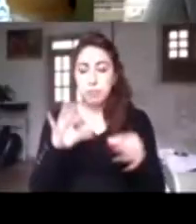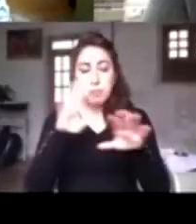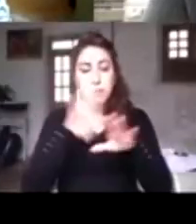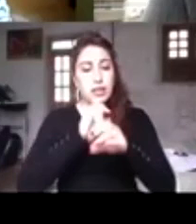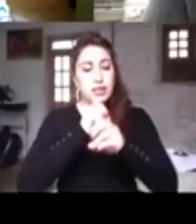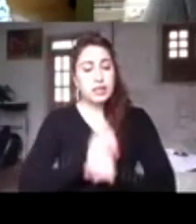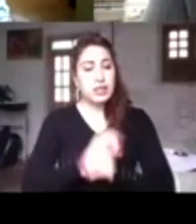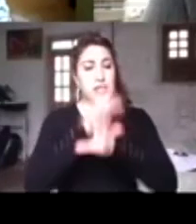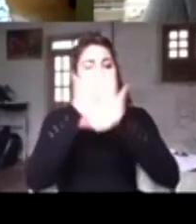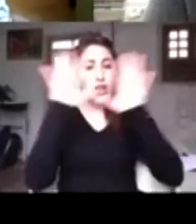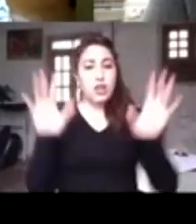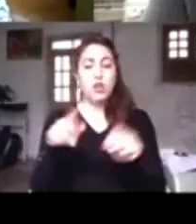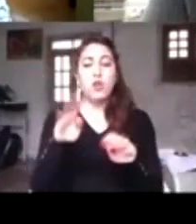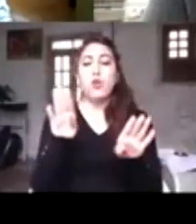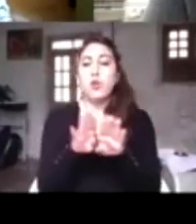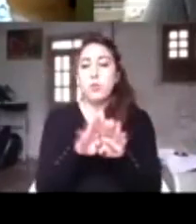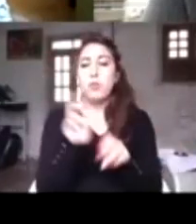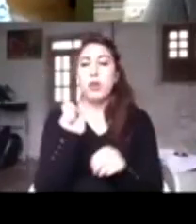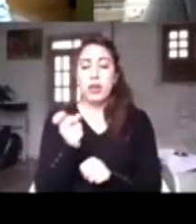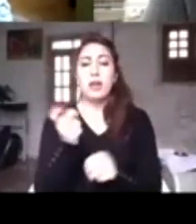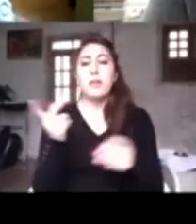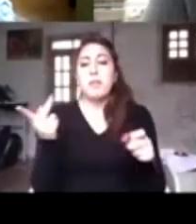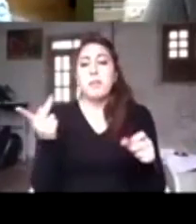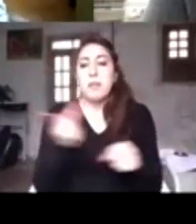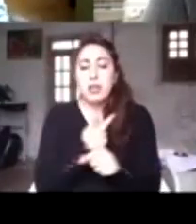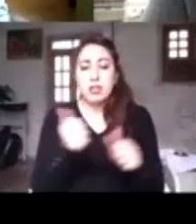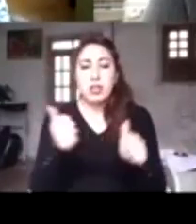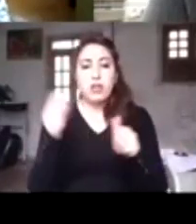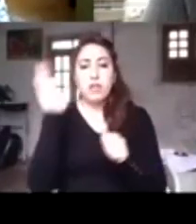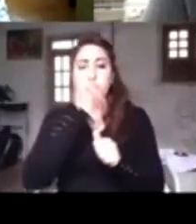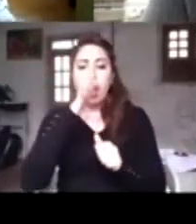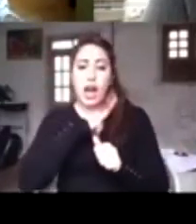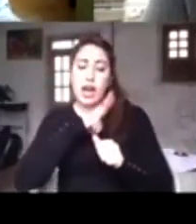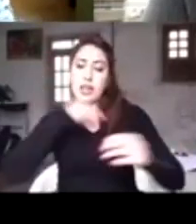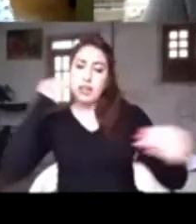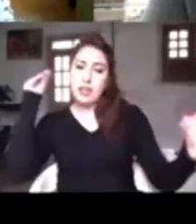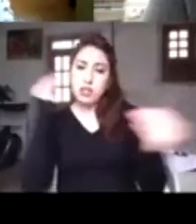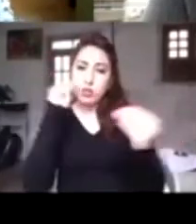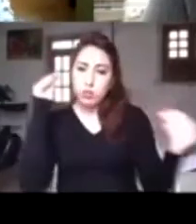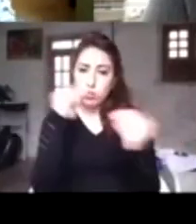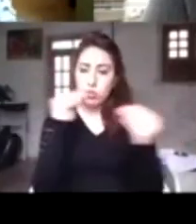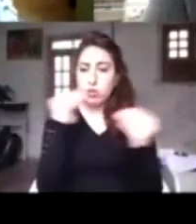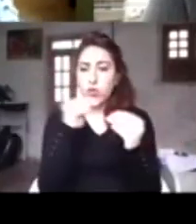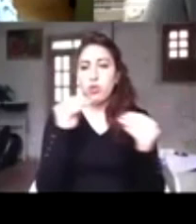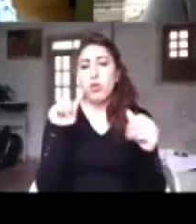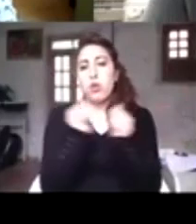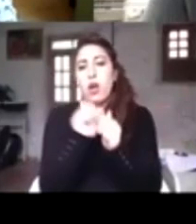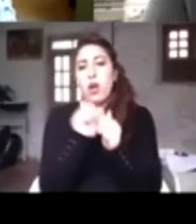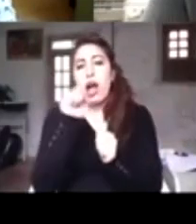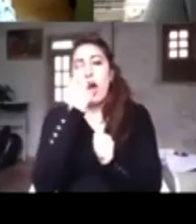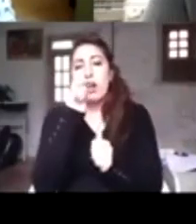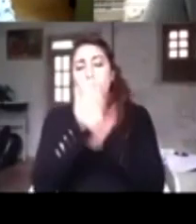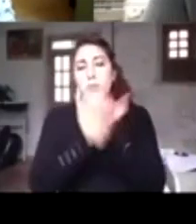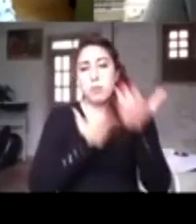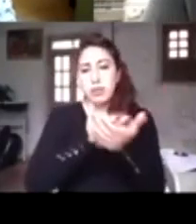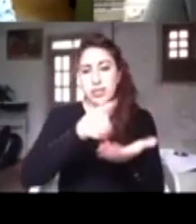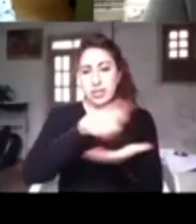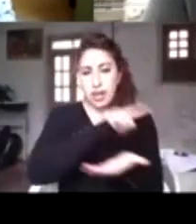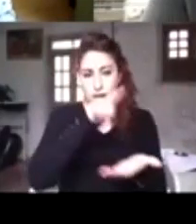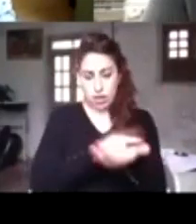los mecanismos de impugnación en esta materia. Muchas gracias, Virginia. Hola, buenos